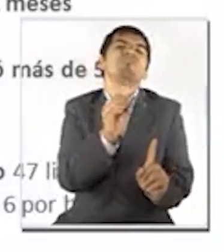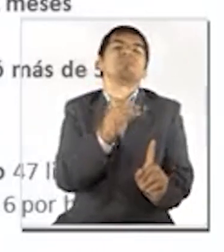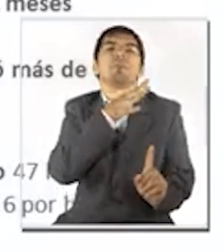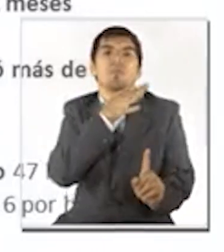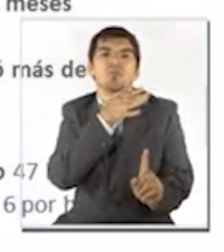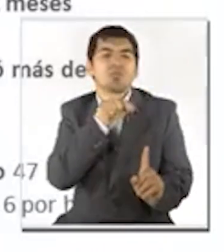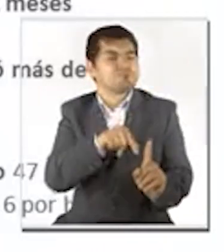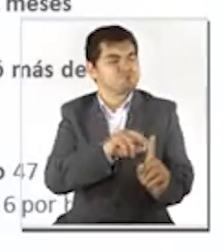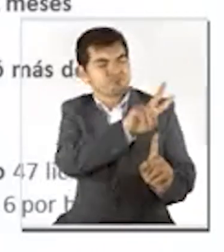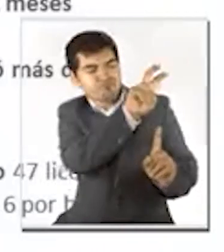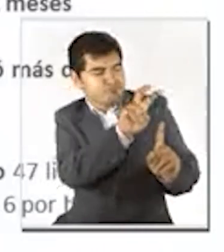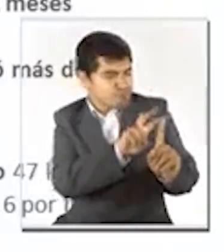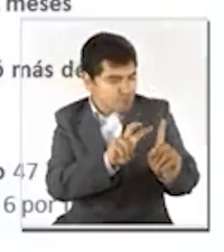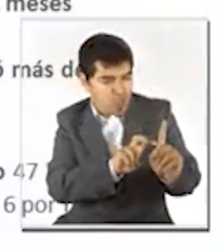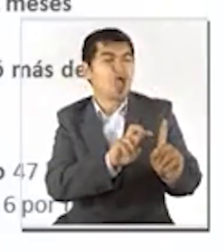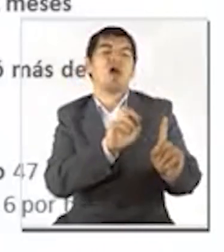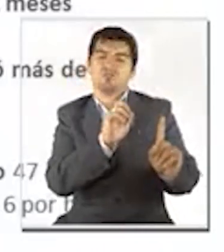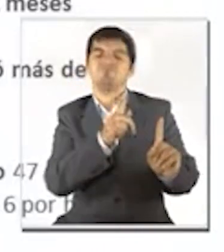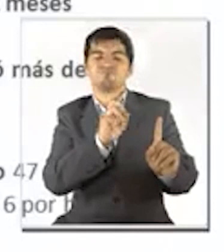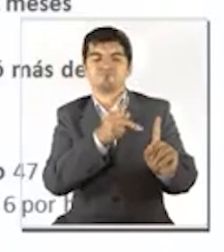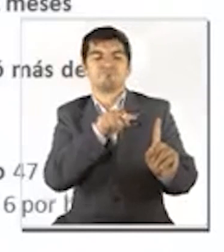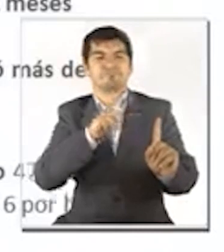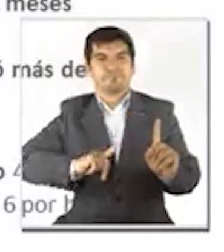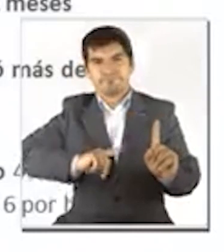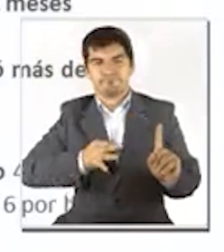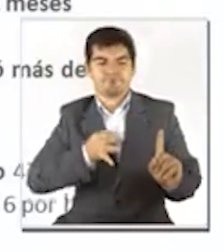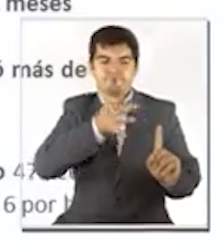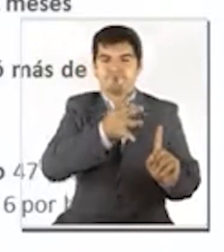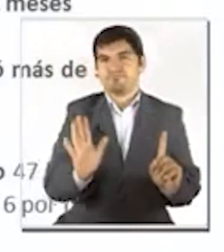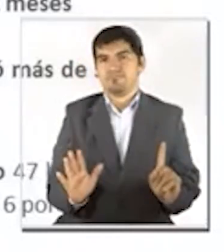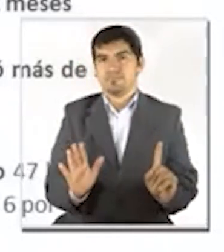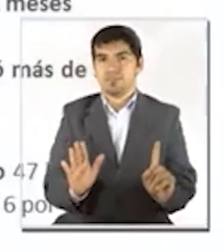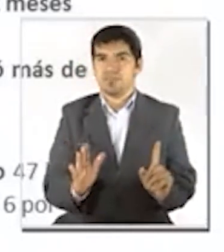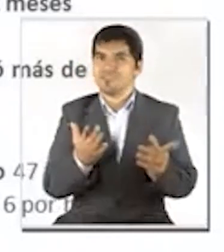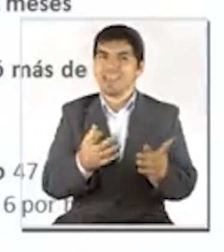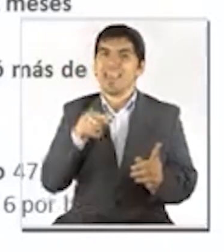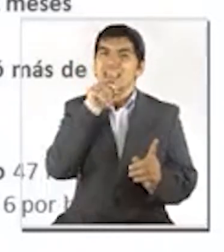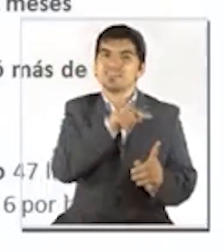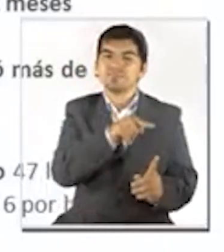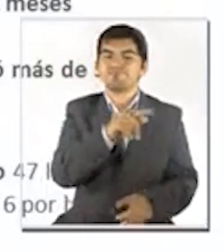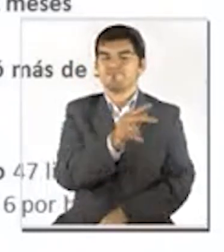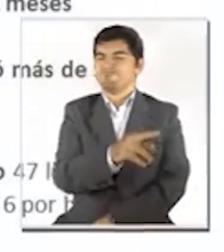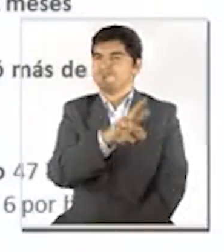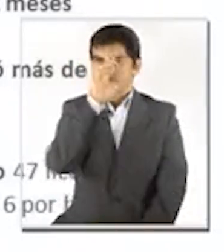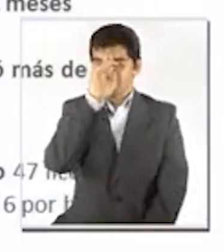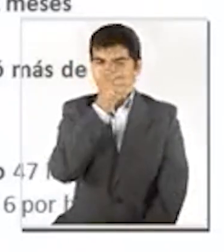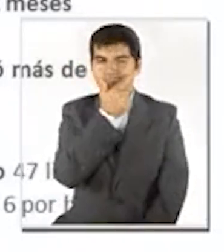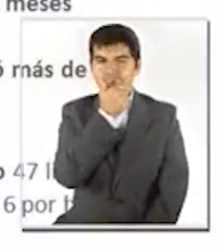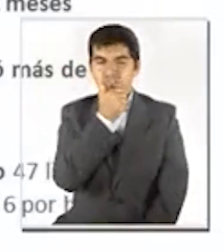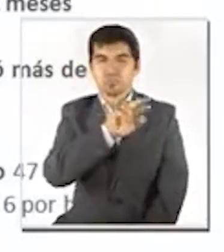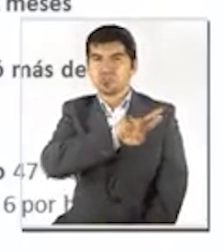en el cual a esa persona se le entregue una licencia médica por lo tanto una situación de ese tipo es altamente sospechosa y estamos